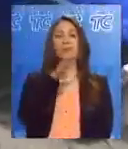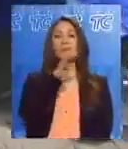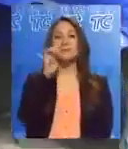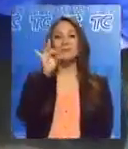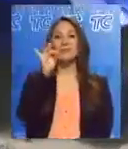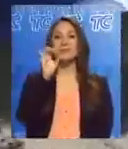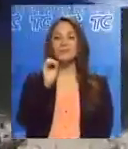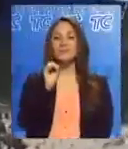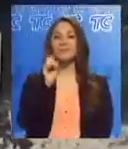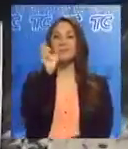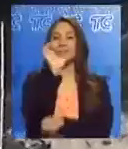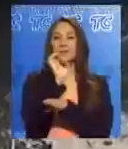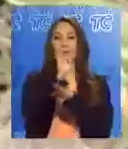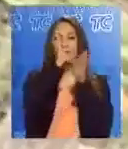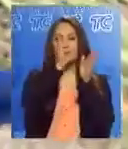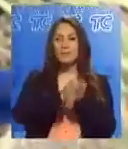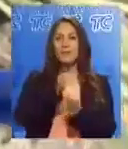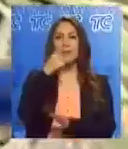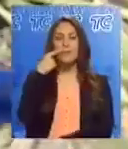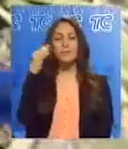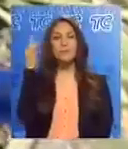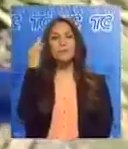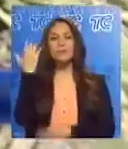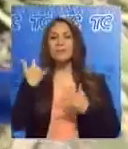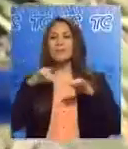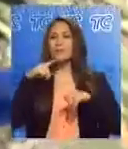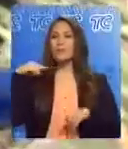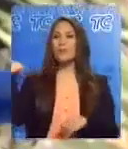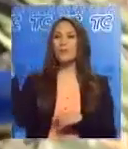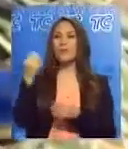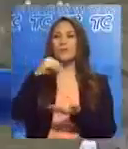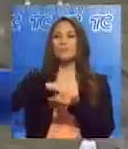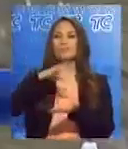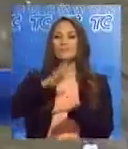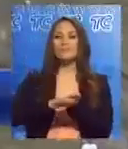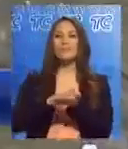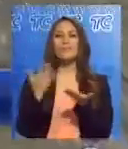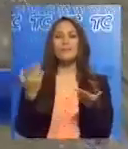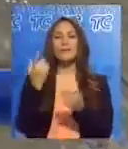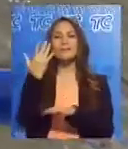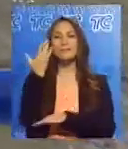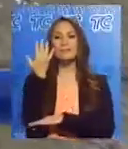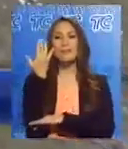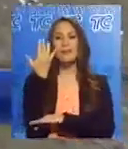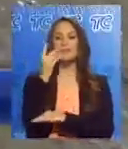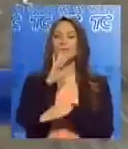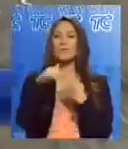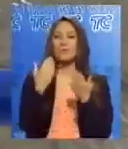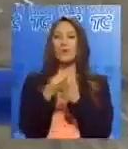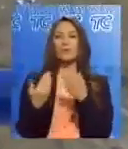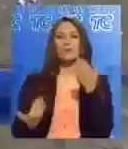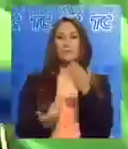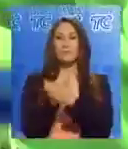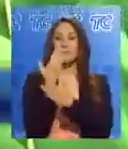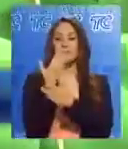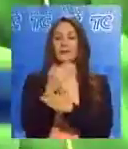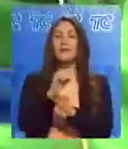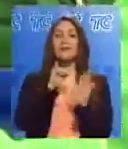44.883 ecuatorianos y ecuatorianas aportaron para que Ecuador imponga un récord Guinness en reforestación.